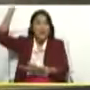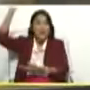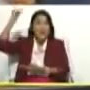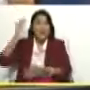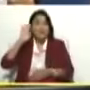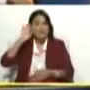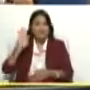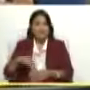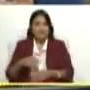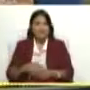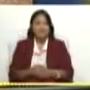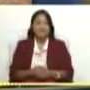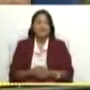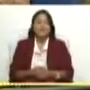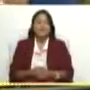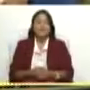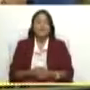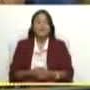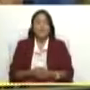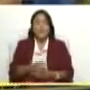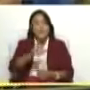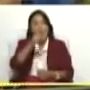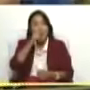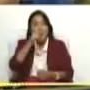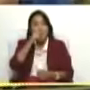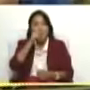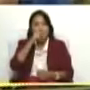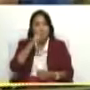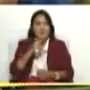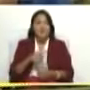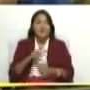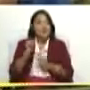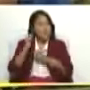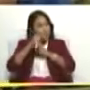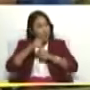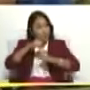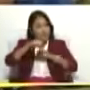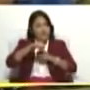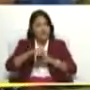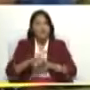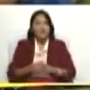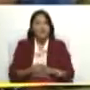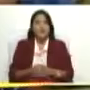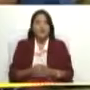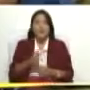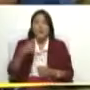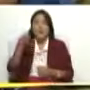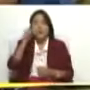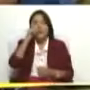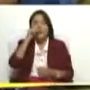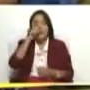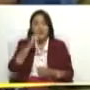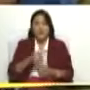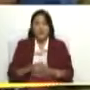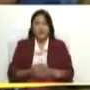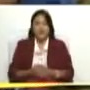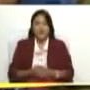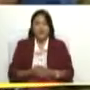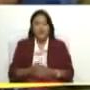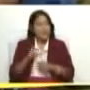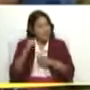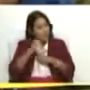oe Igualmente Anthony Montero lucha Pedro ceballo